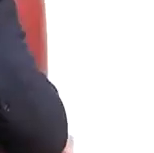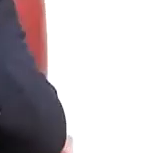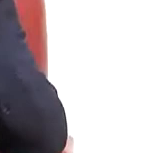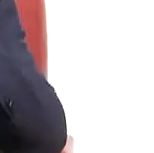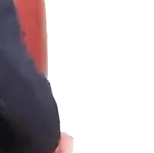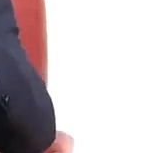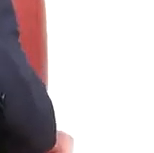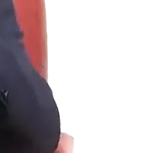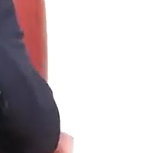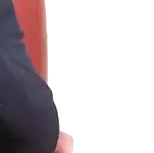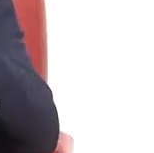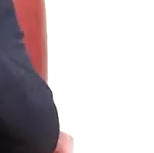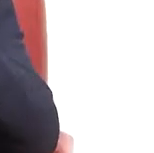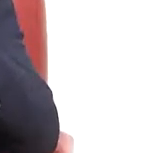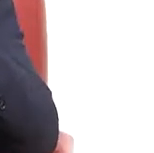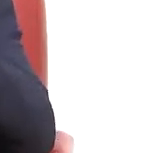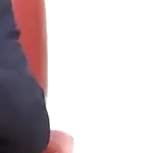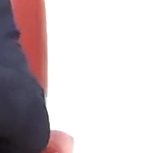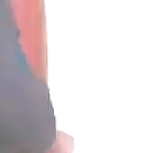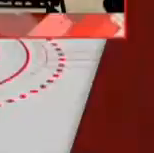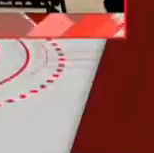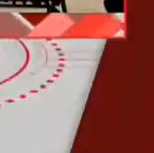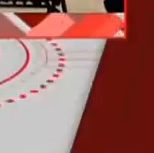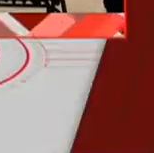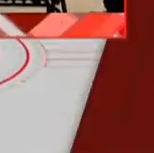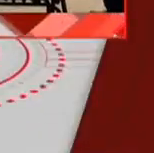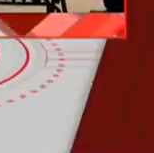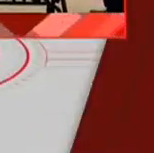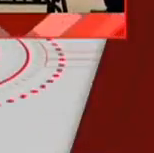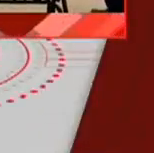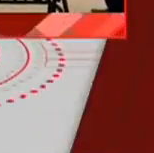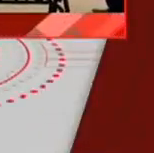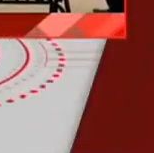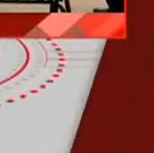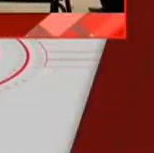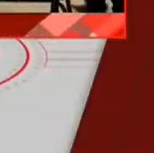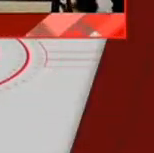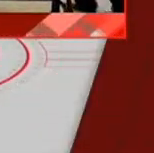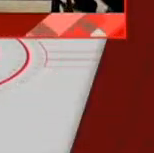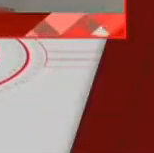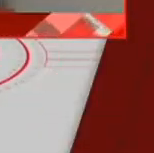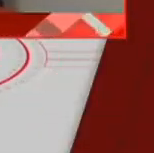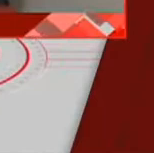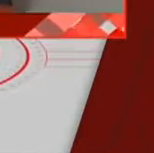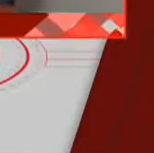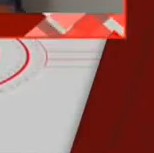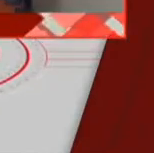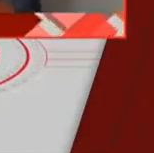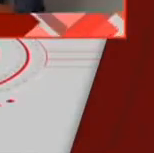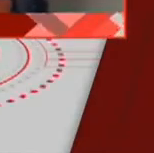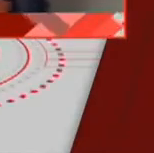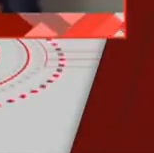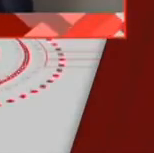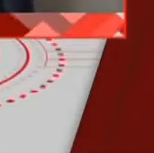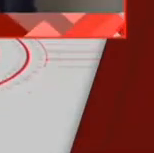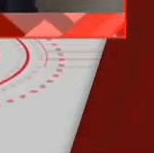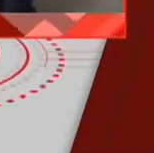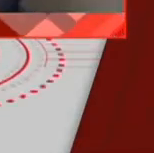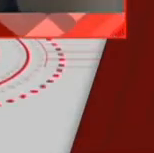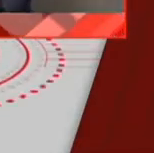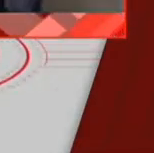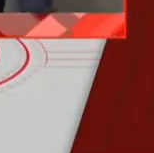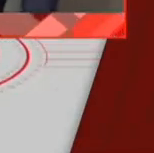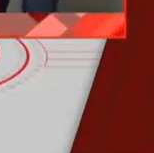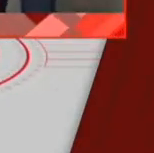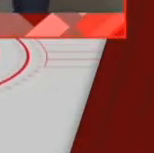Esto significa que la misma versatilidad del psicólogo le ha permitido empezar a incluirse en diferentes contextos y de formas diferentes. Yo te podría decir que en